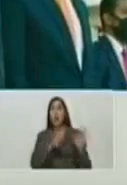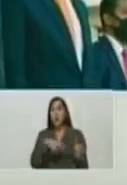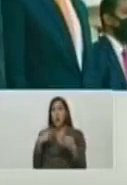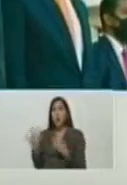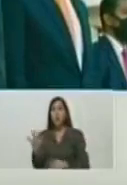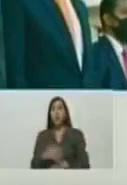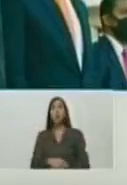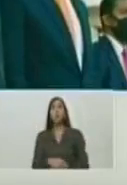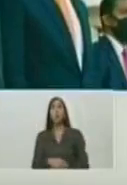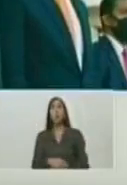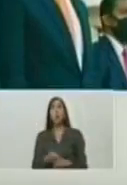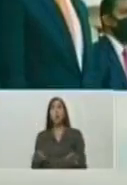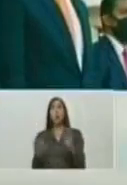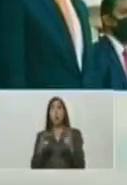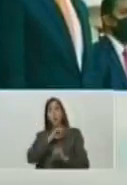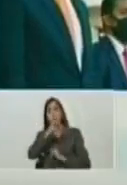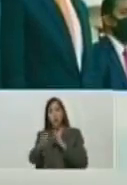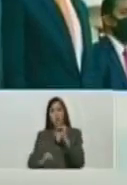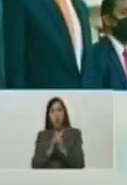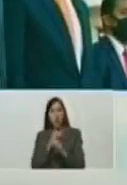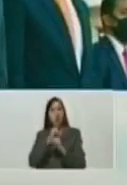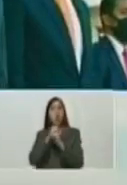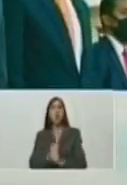Clásico Internacional Simón Bolívar.